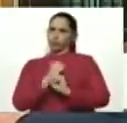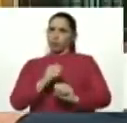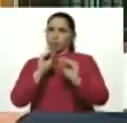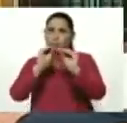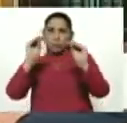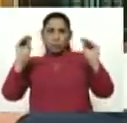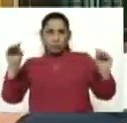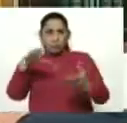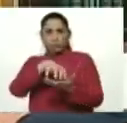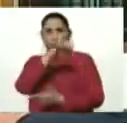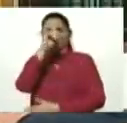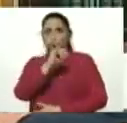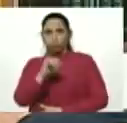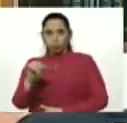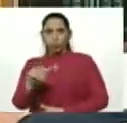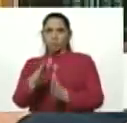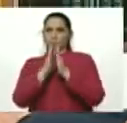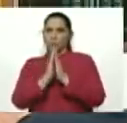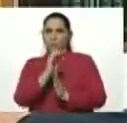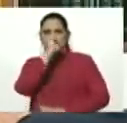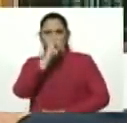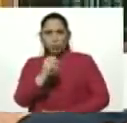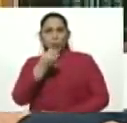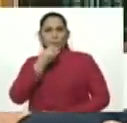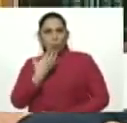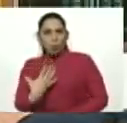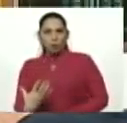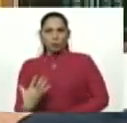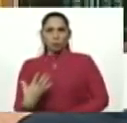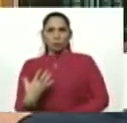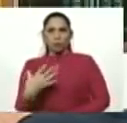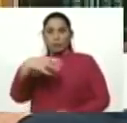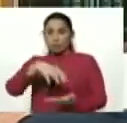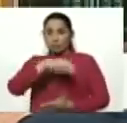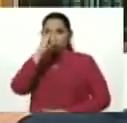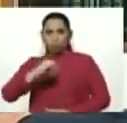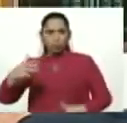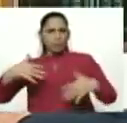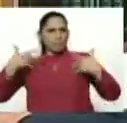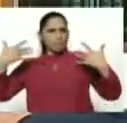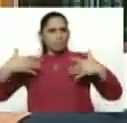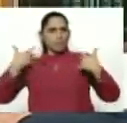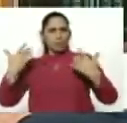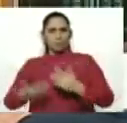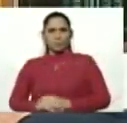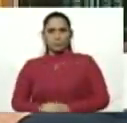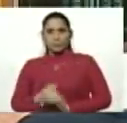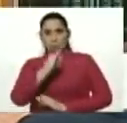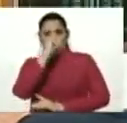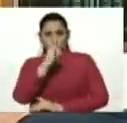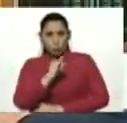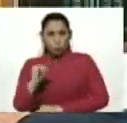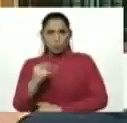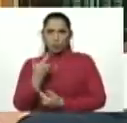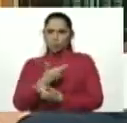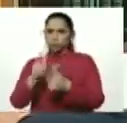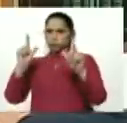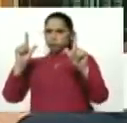llamado al Zulia bueno, al Zulia de la alegría, al Zulia de la